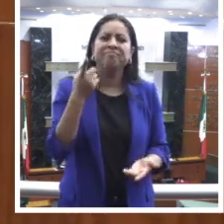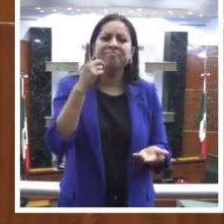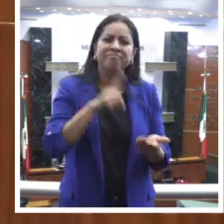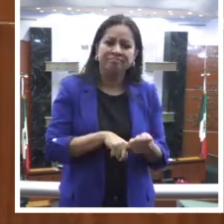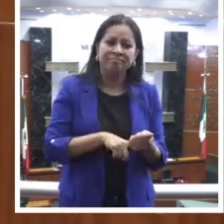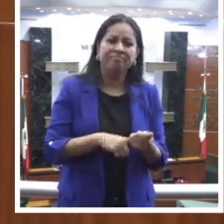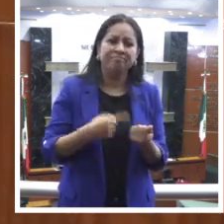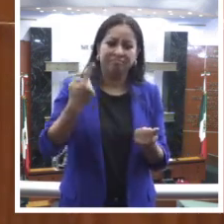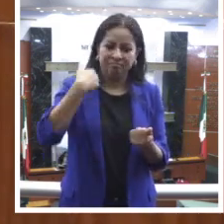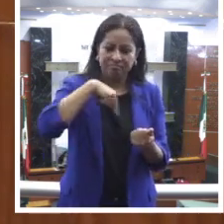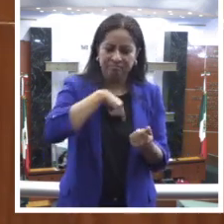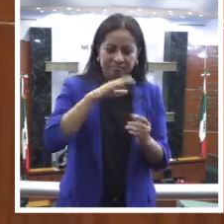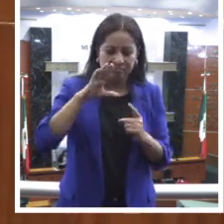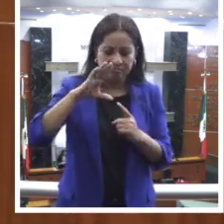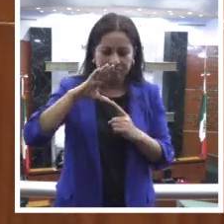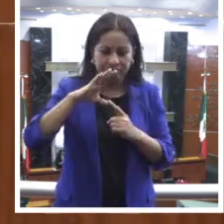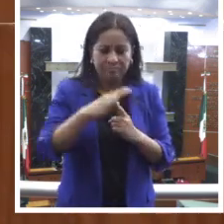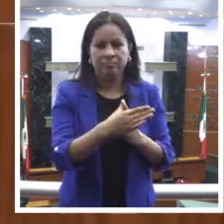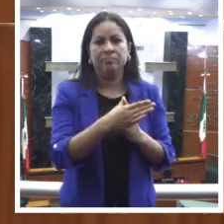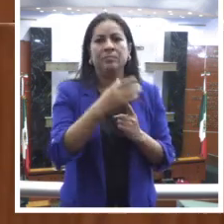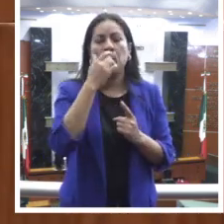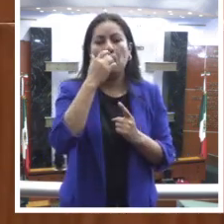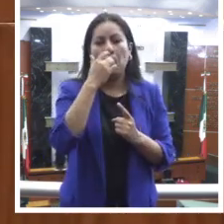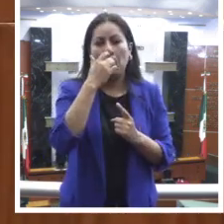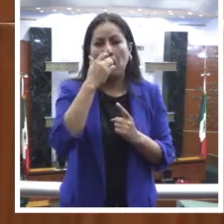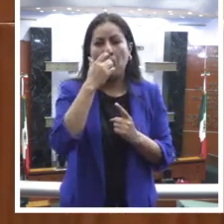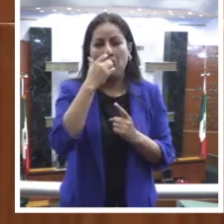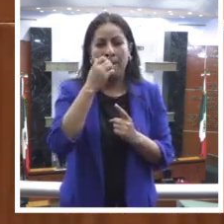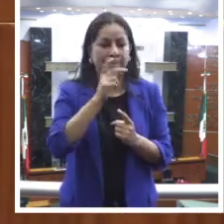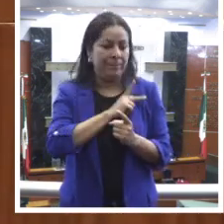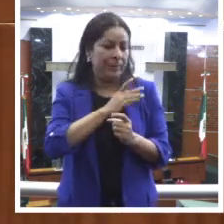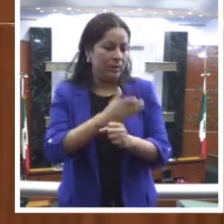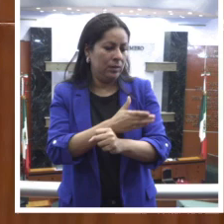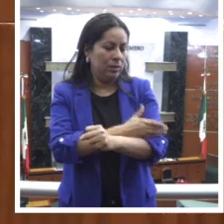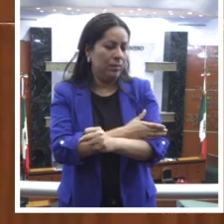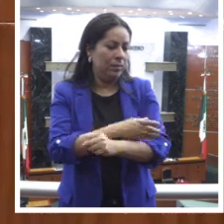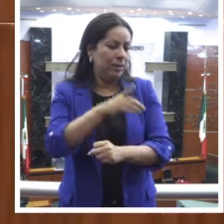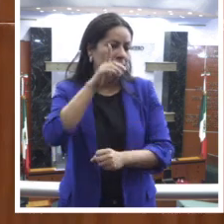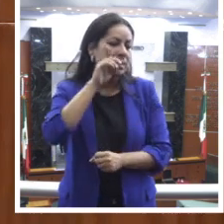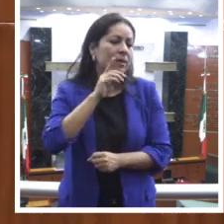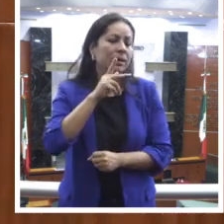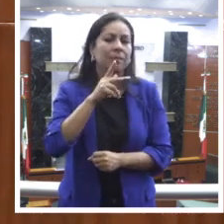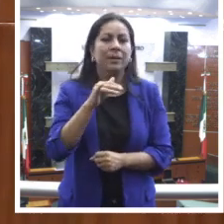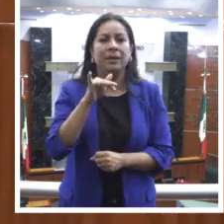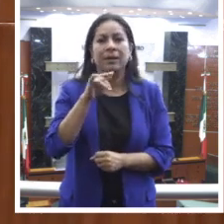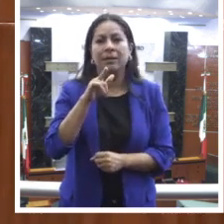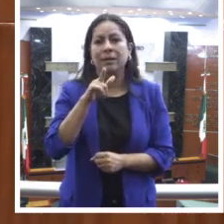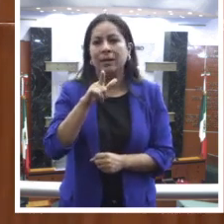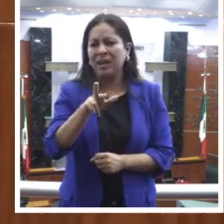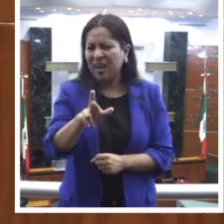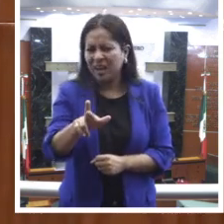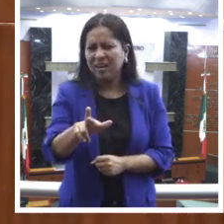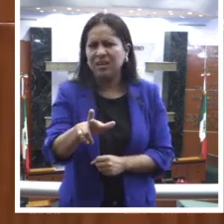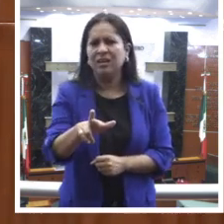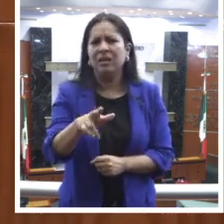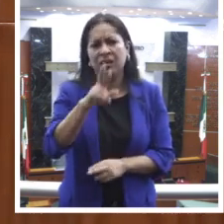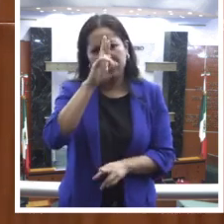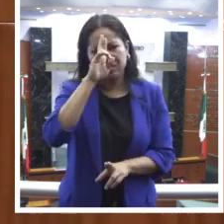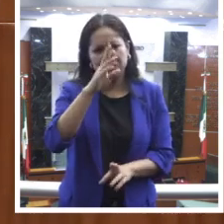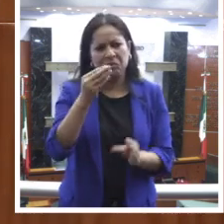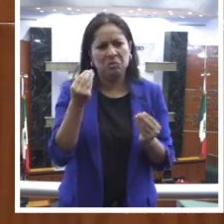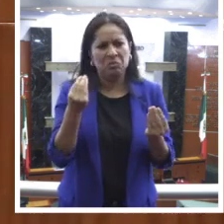nuestra comisión con mi compañera eh ar Badillo a quien respeto